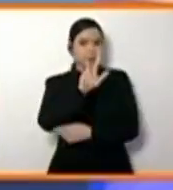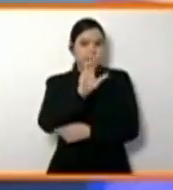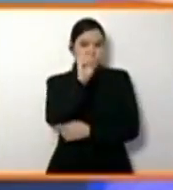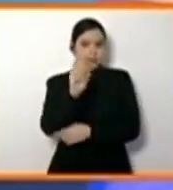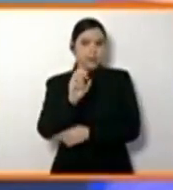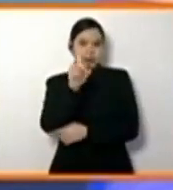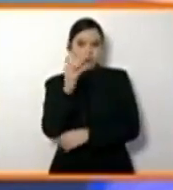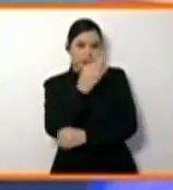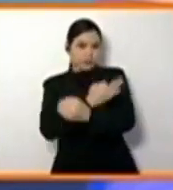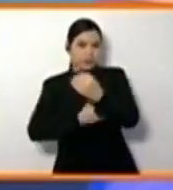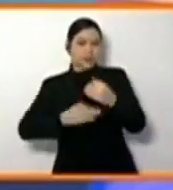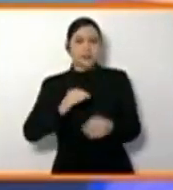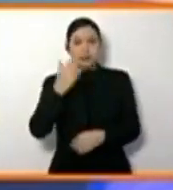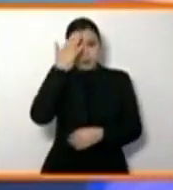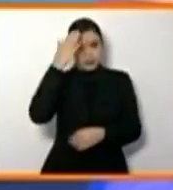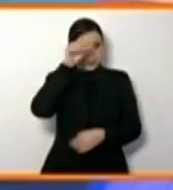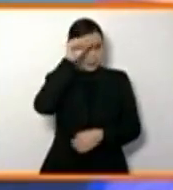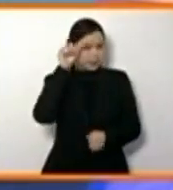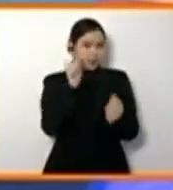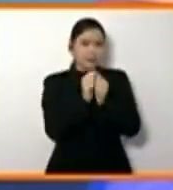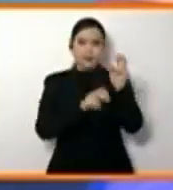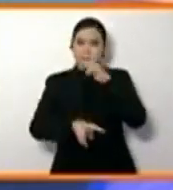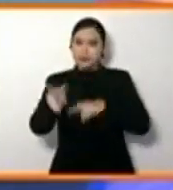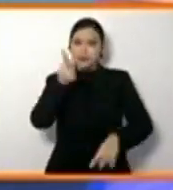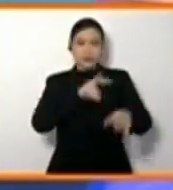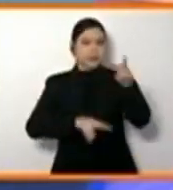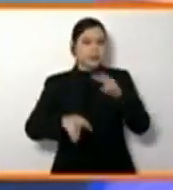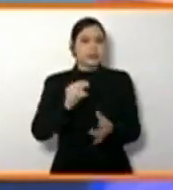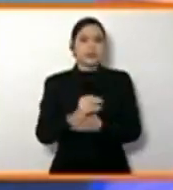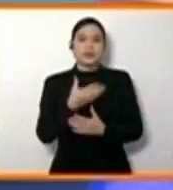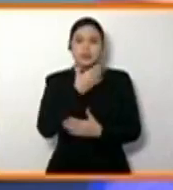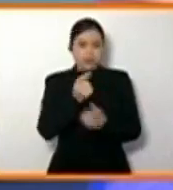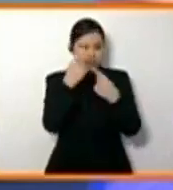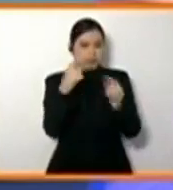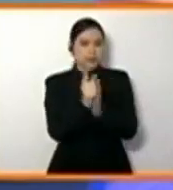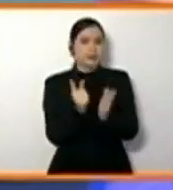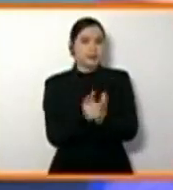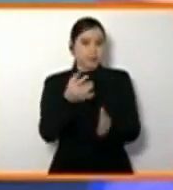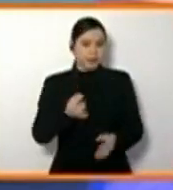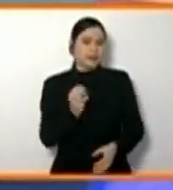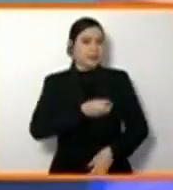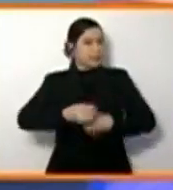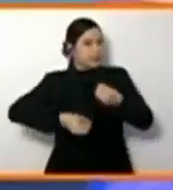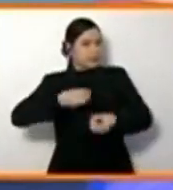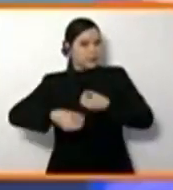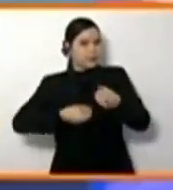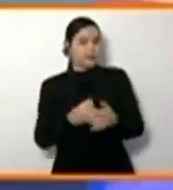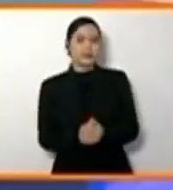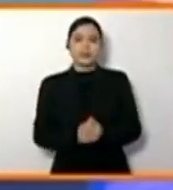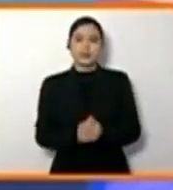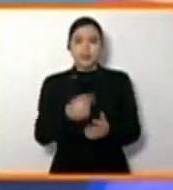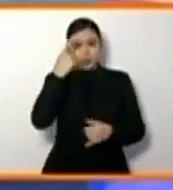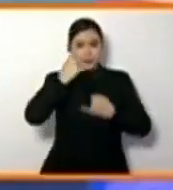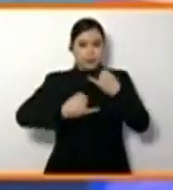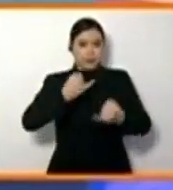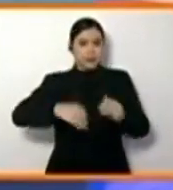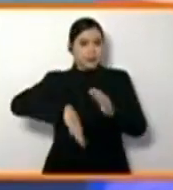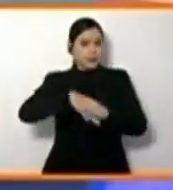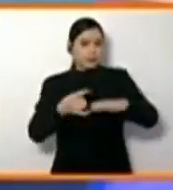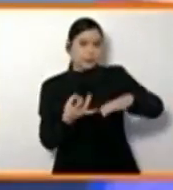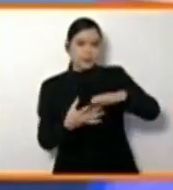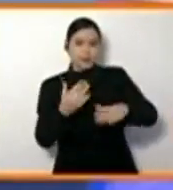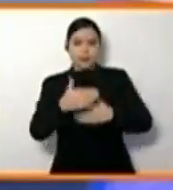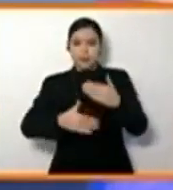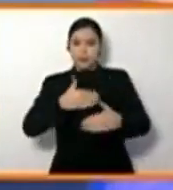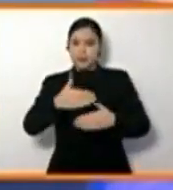de la tarde. Te saluda Alison en compañía de nuestro auditor, quien nos da transparencia a cada uno en nuestros procesos. Para los jugadores de Gana Gol,